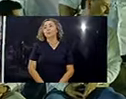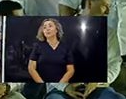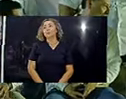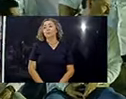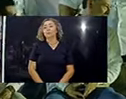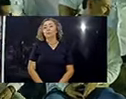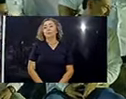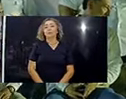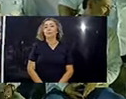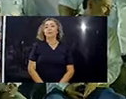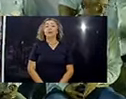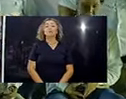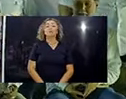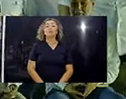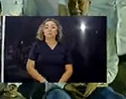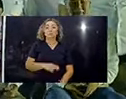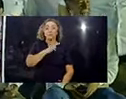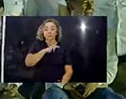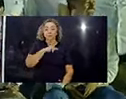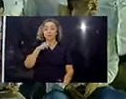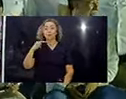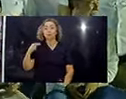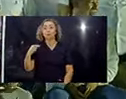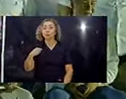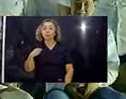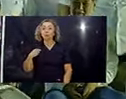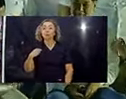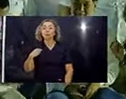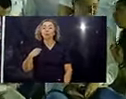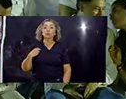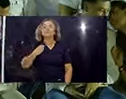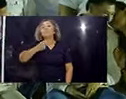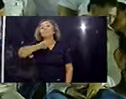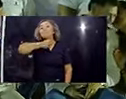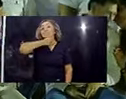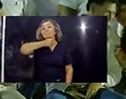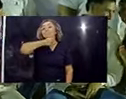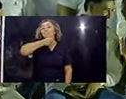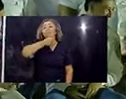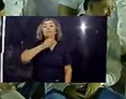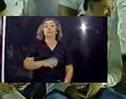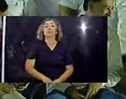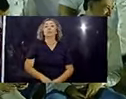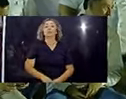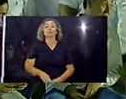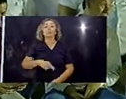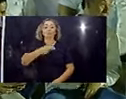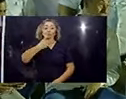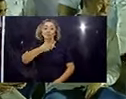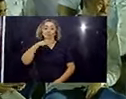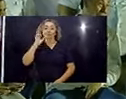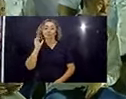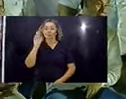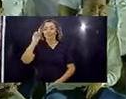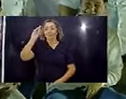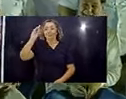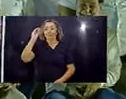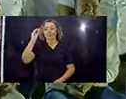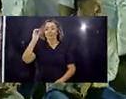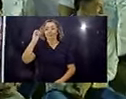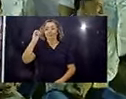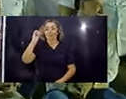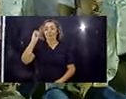que para nosotros las y los adultos mayores son héroes de la patria porque han sacado